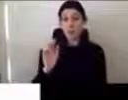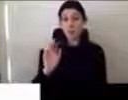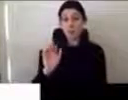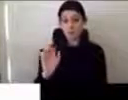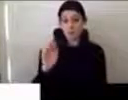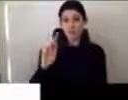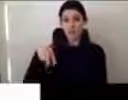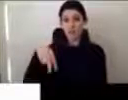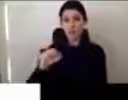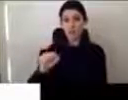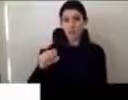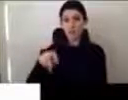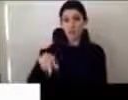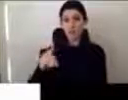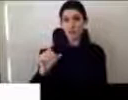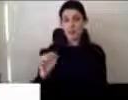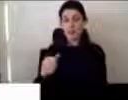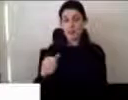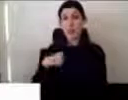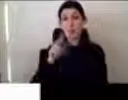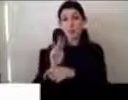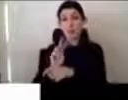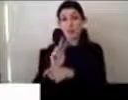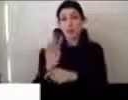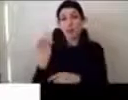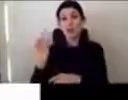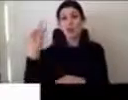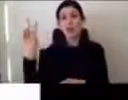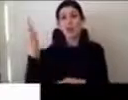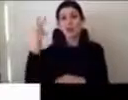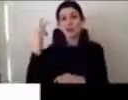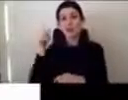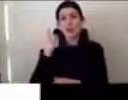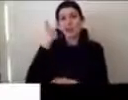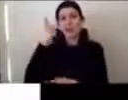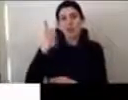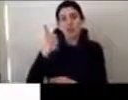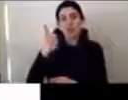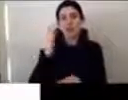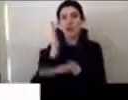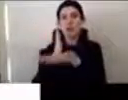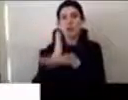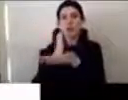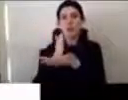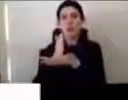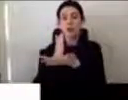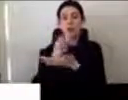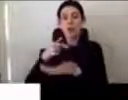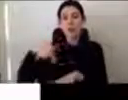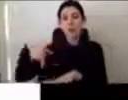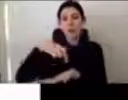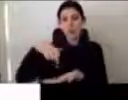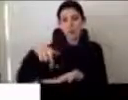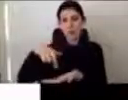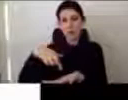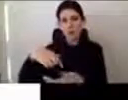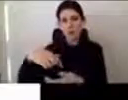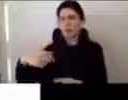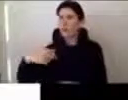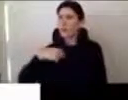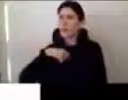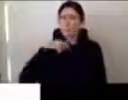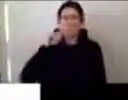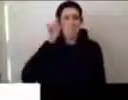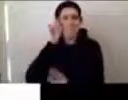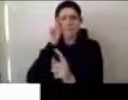me desempeño como subdirectora en un colegio de la comuna de Pudahuel. Soy súper jugona, me encantan los juegos